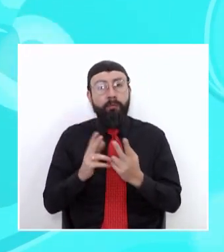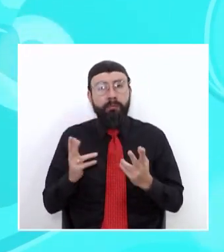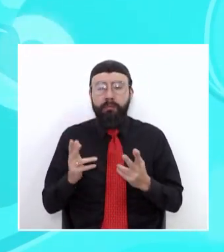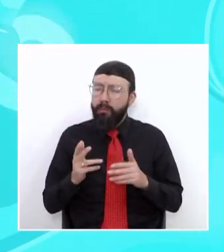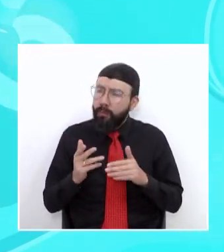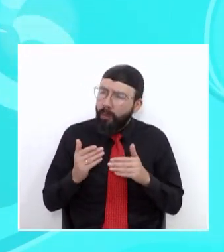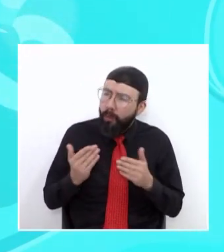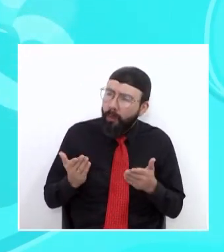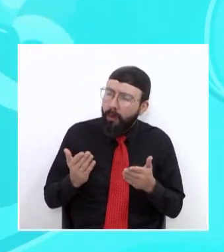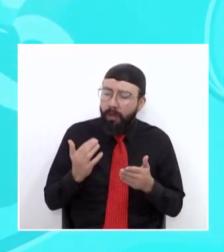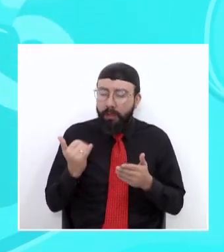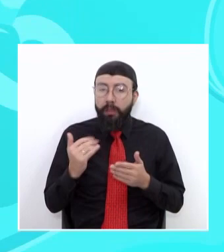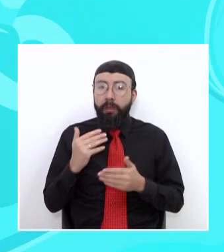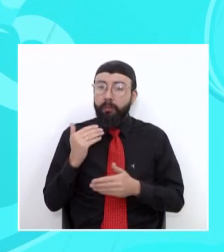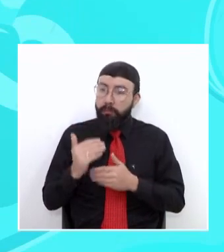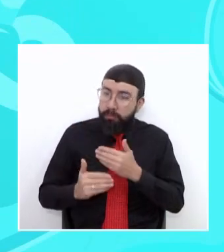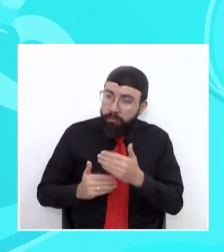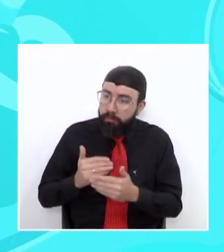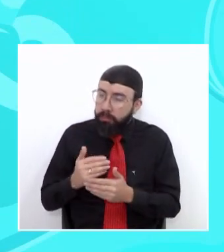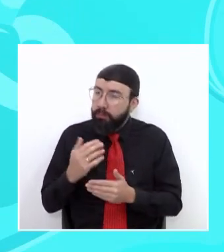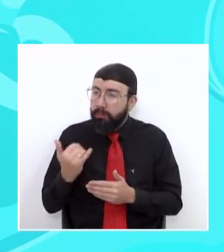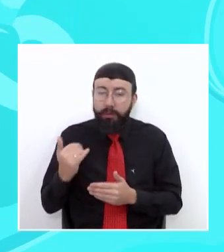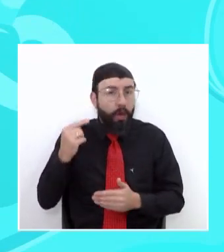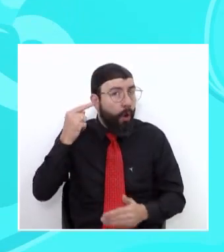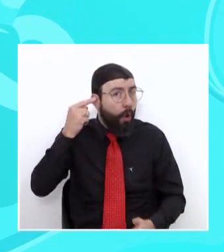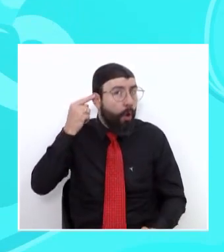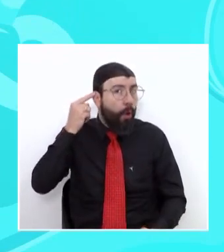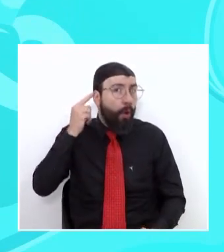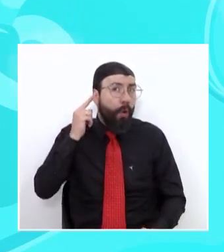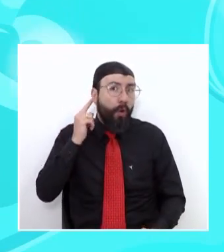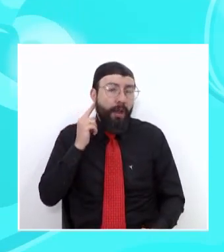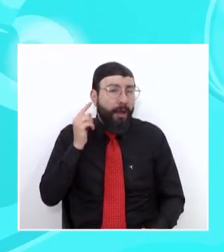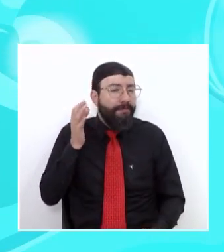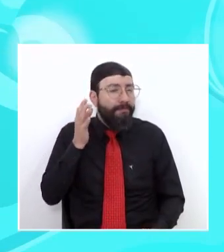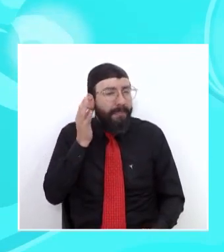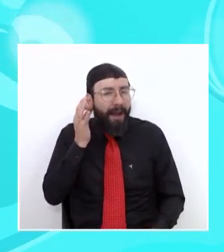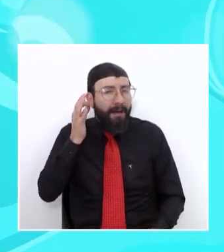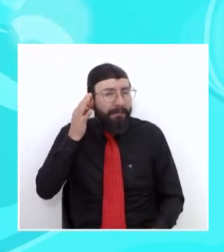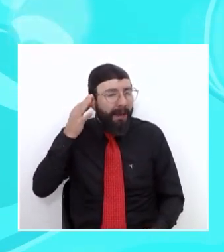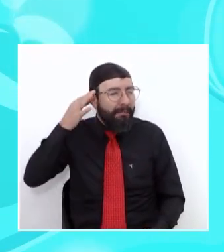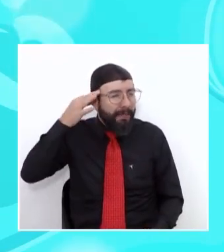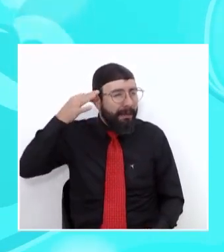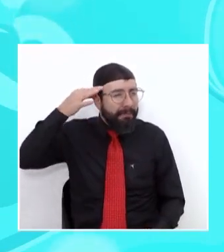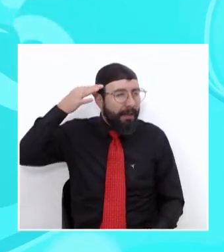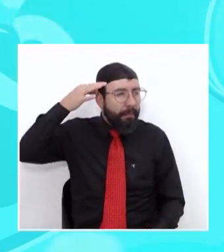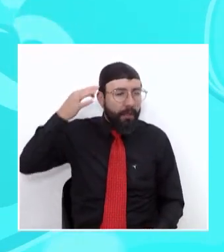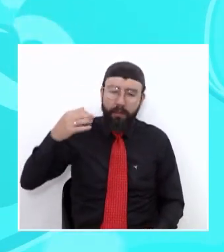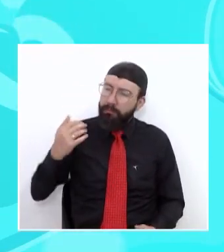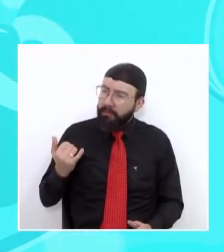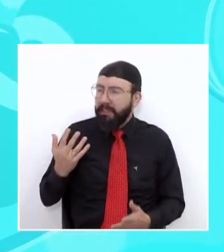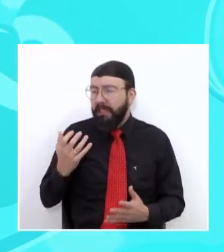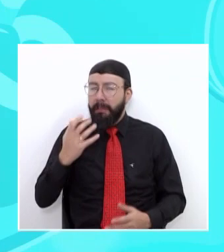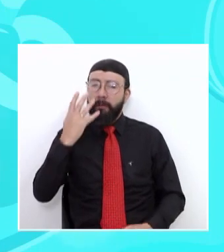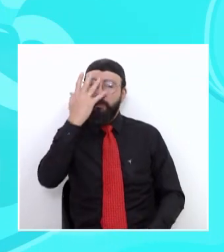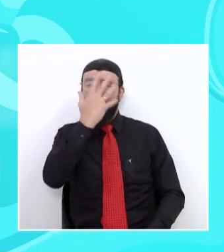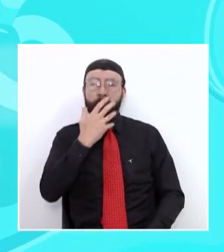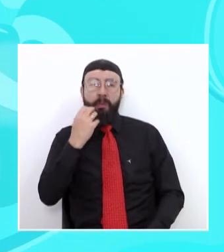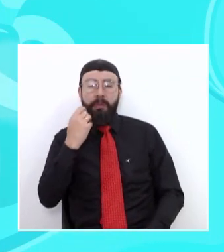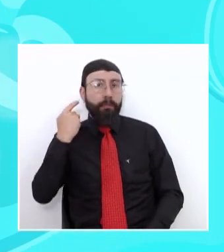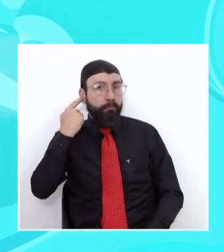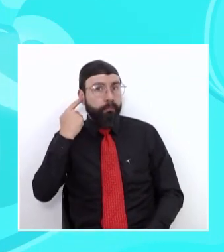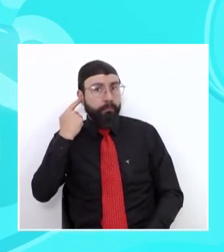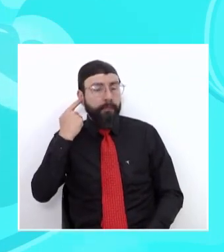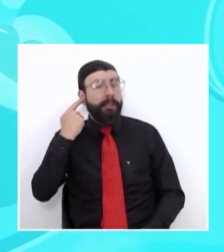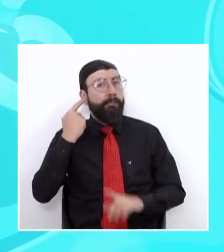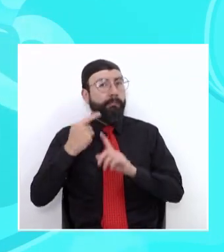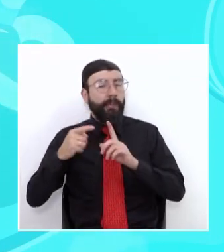cómo los procedimientos en las orejas con aritos, que los queremos estéticos, terminan convirtiéndose en